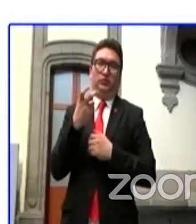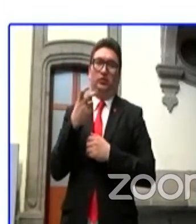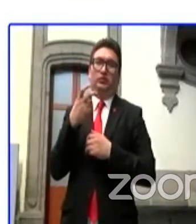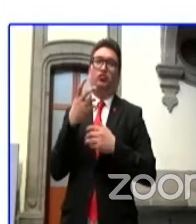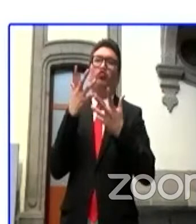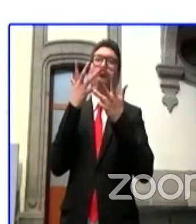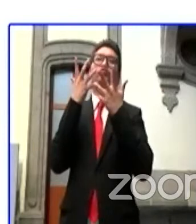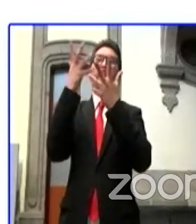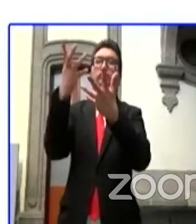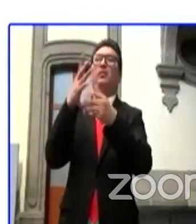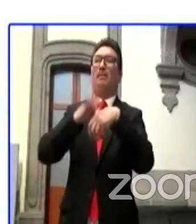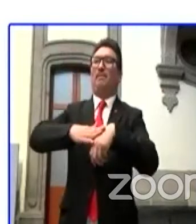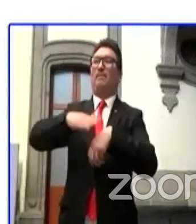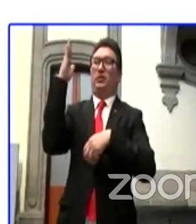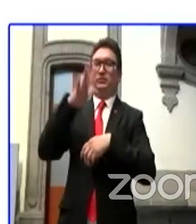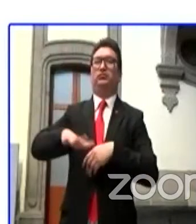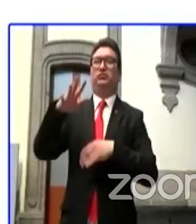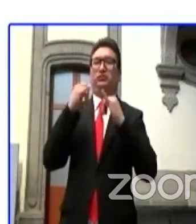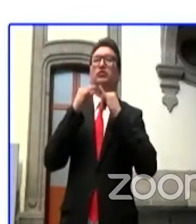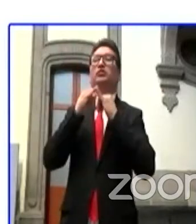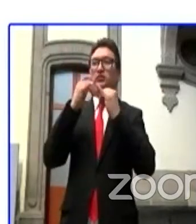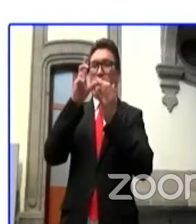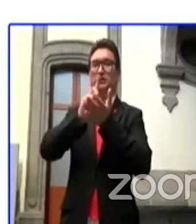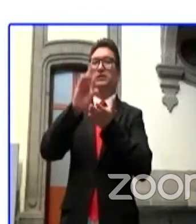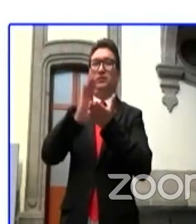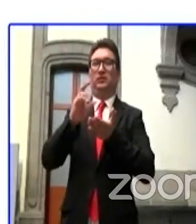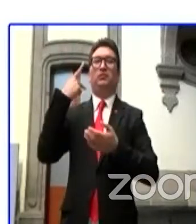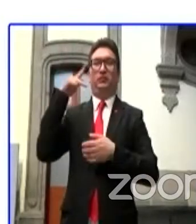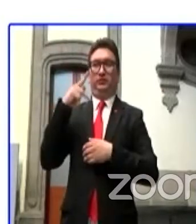más grande que tenemos en el Instituto del Estado de Puebla.